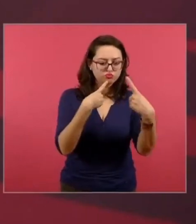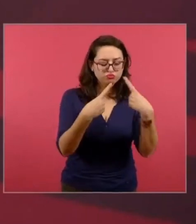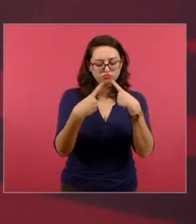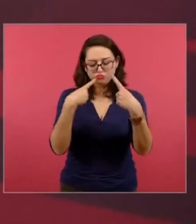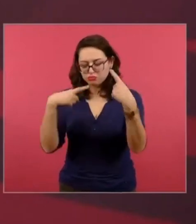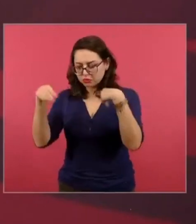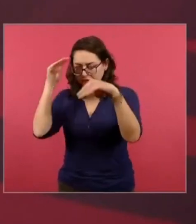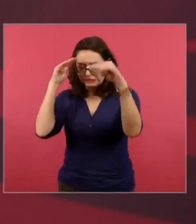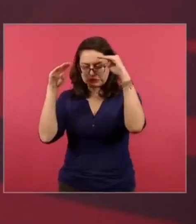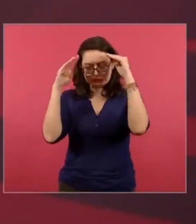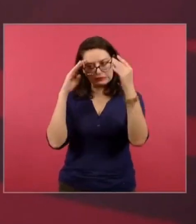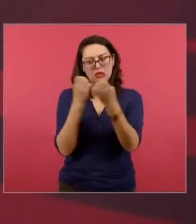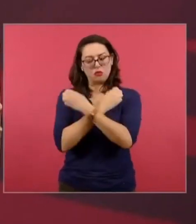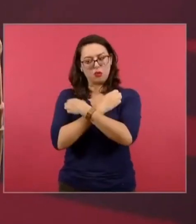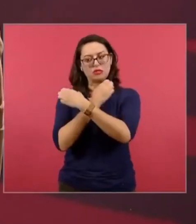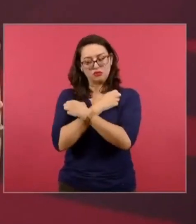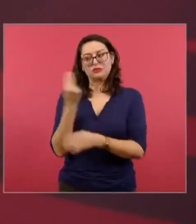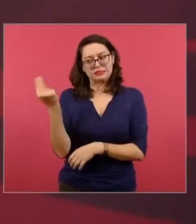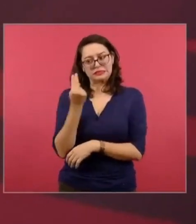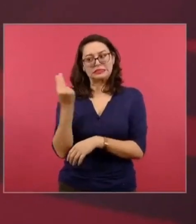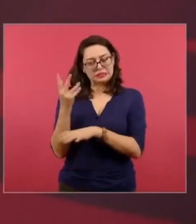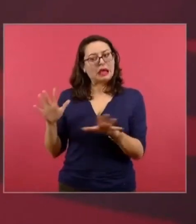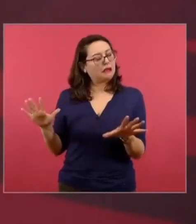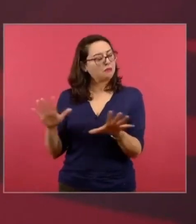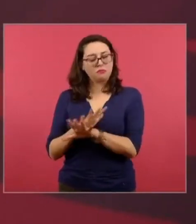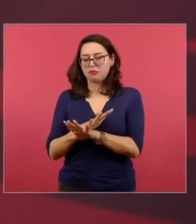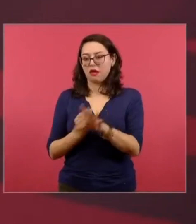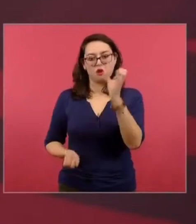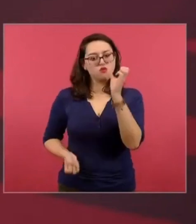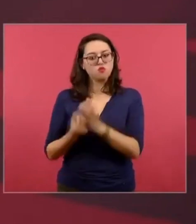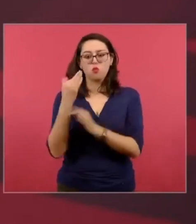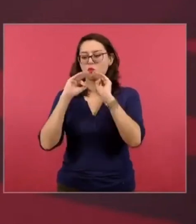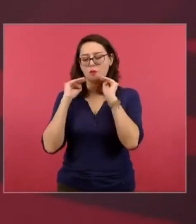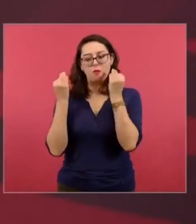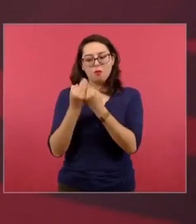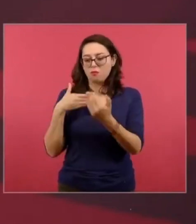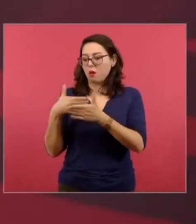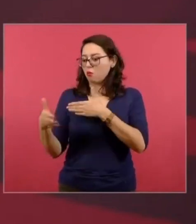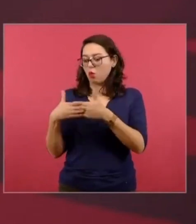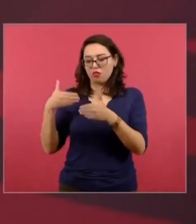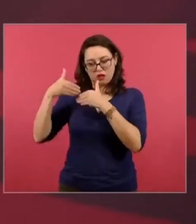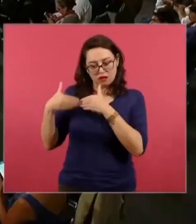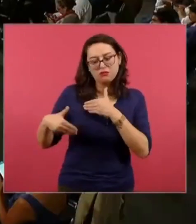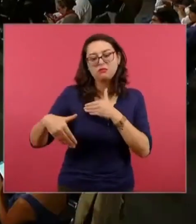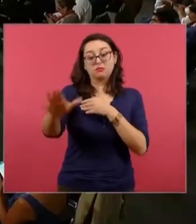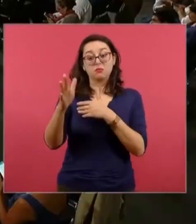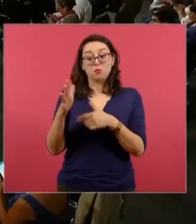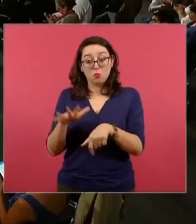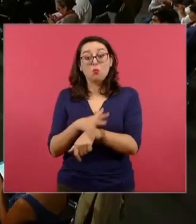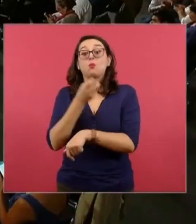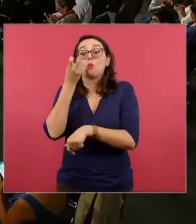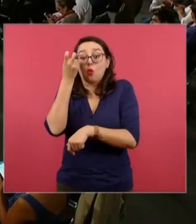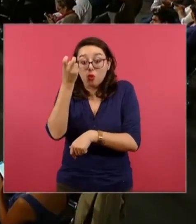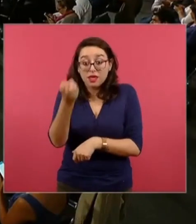en una reforma al artículo 3 y a la Ley General de Educación, colocando a la